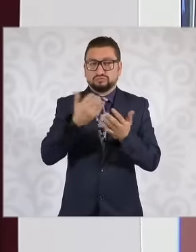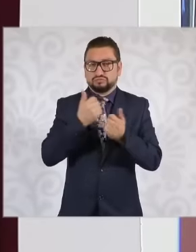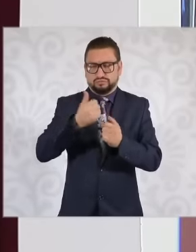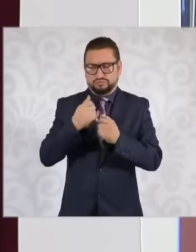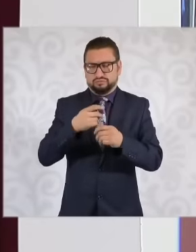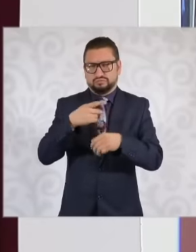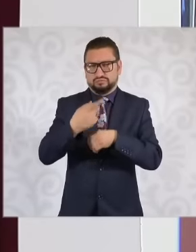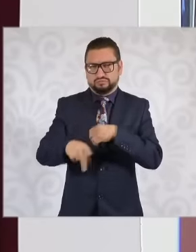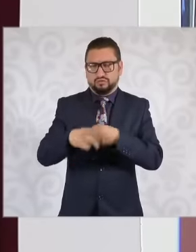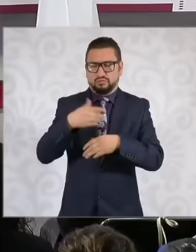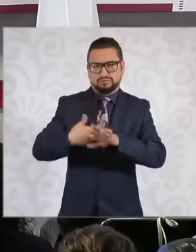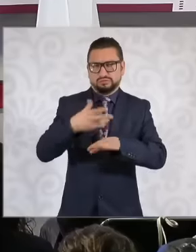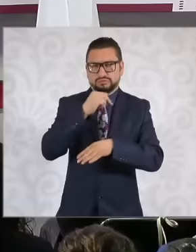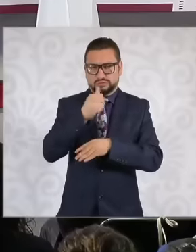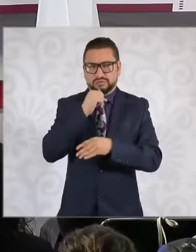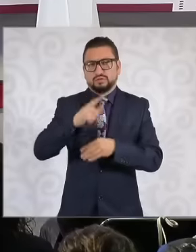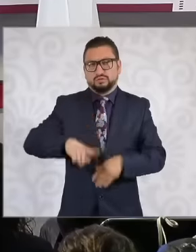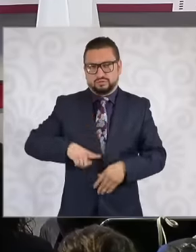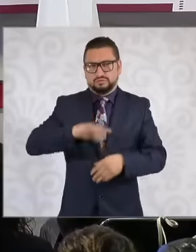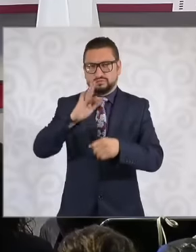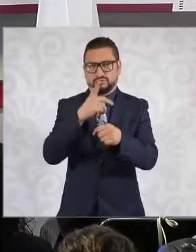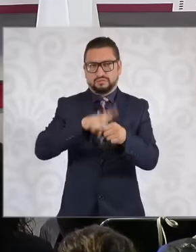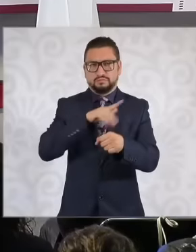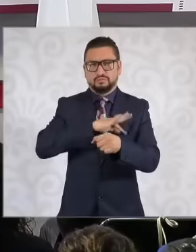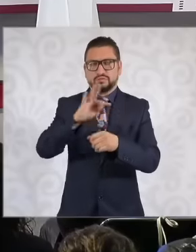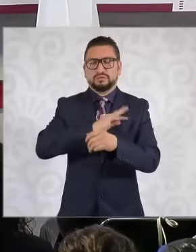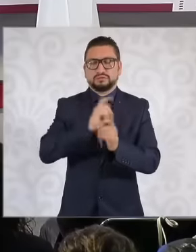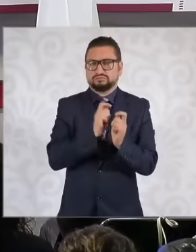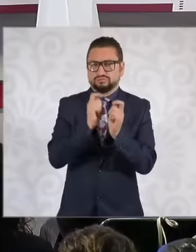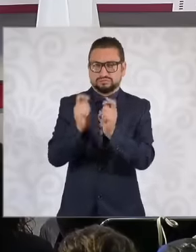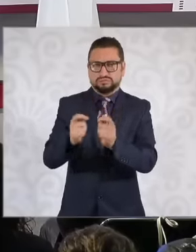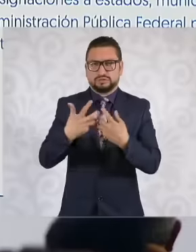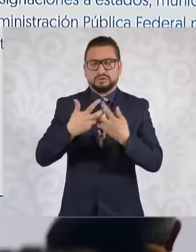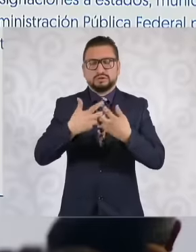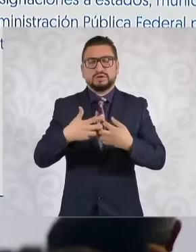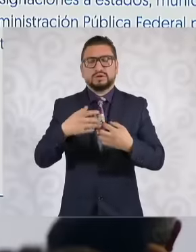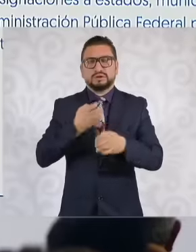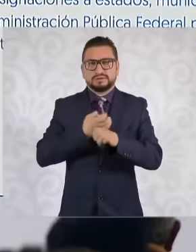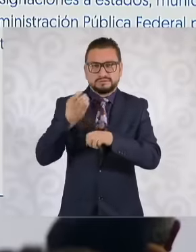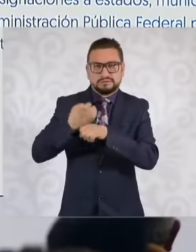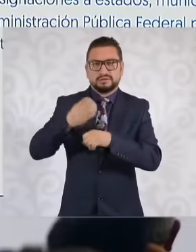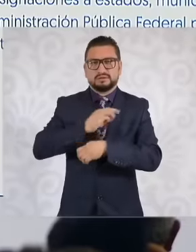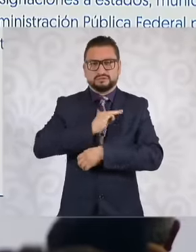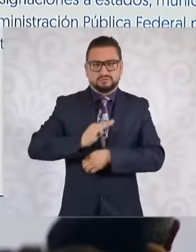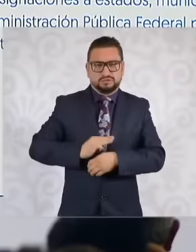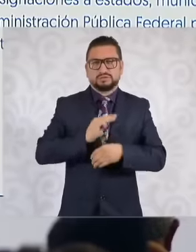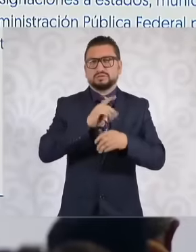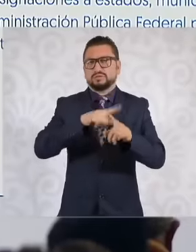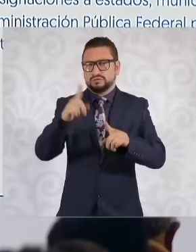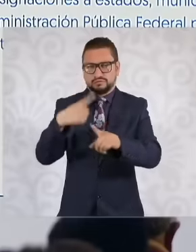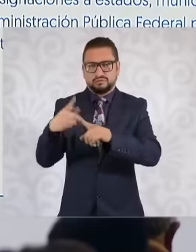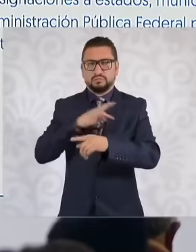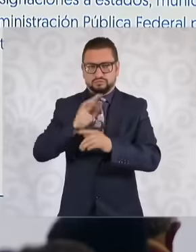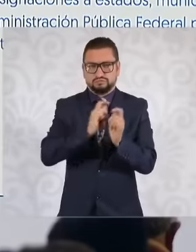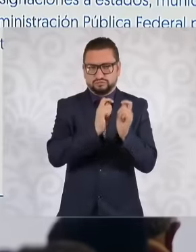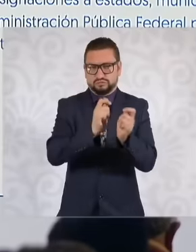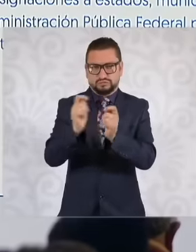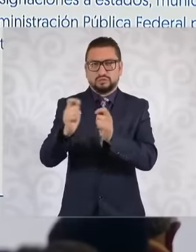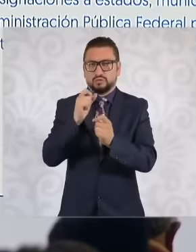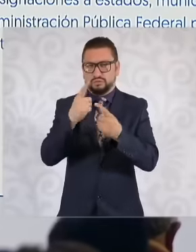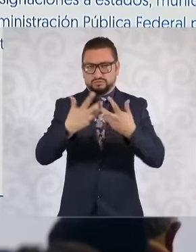podrá otorgar a entidades públicas, estados, municipios y entidades paraestatales de la administración pública federal o